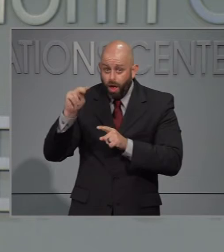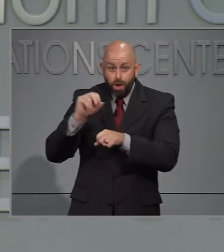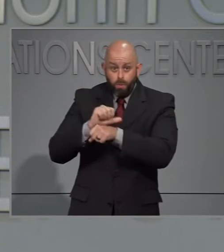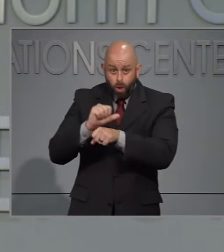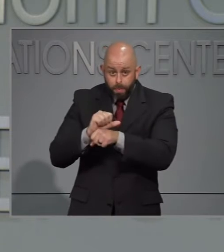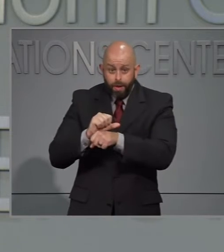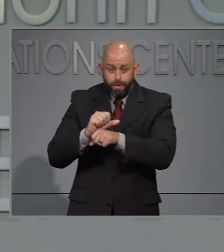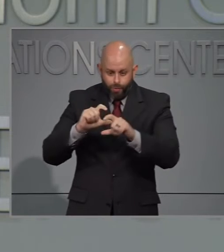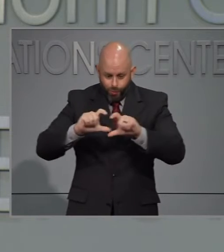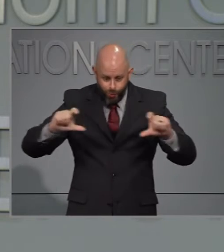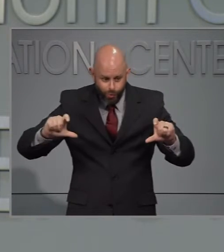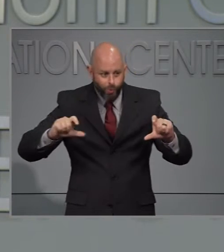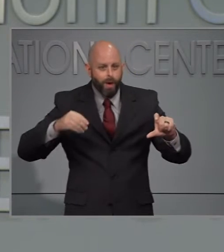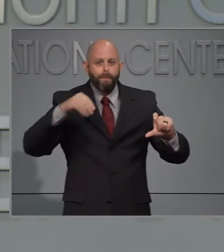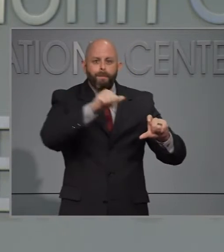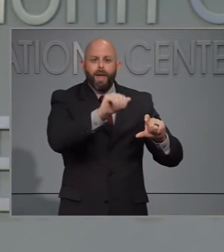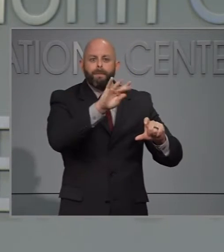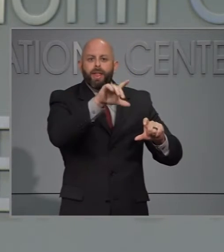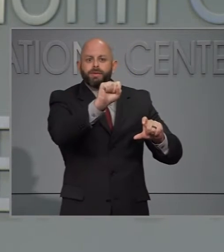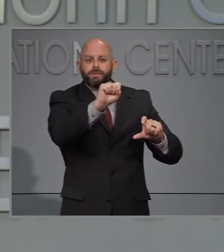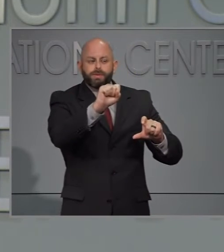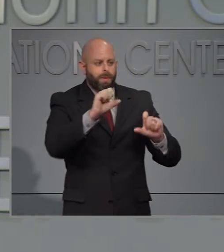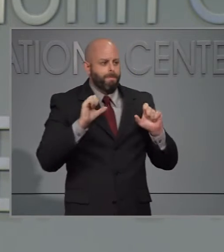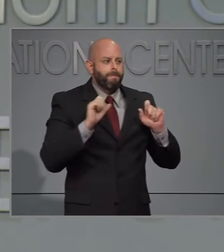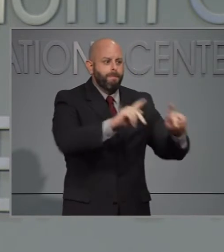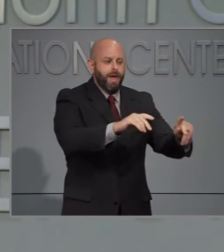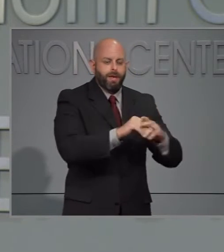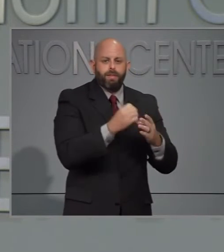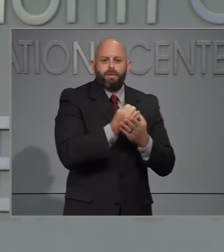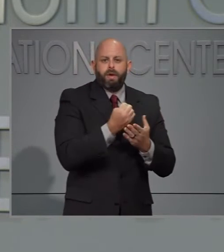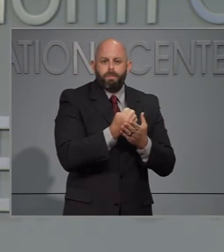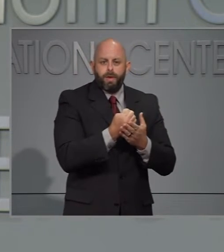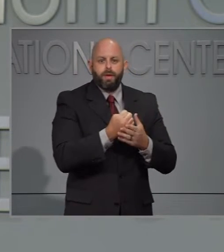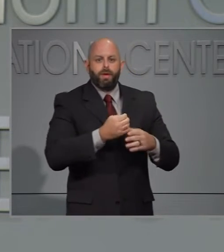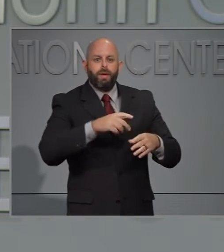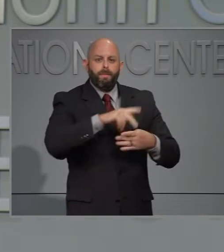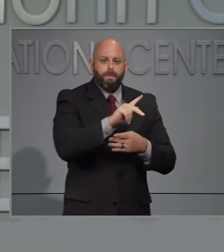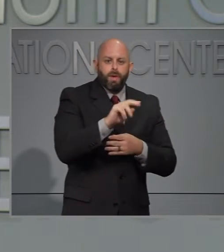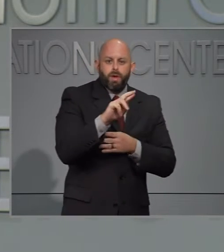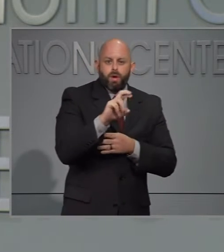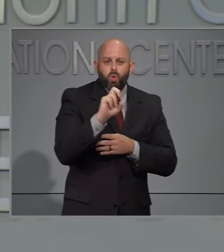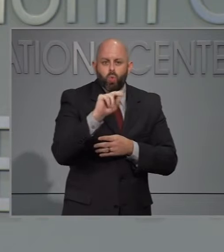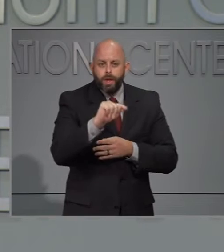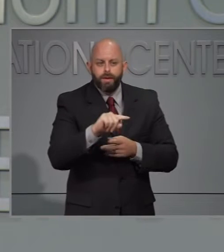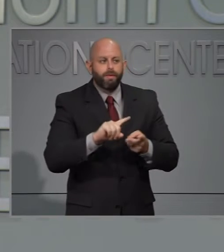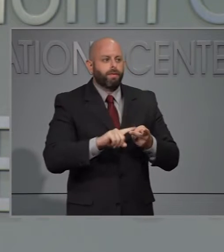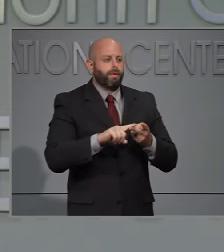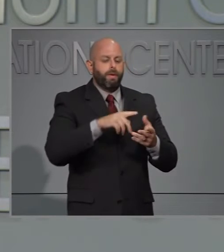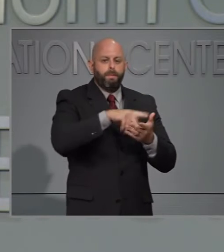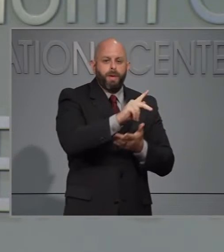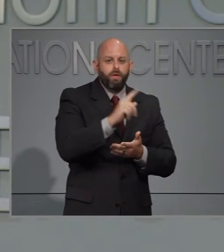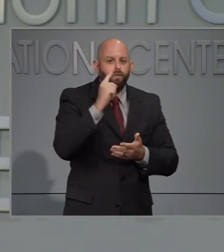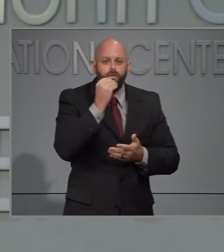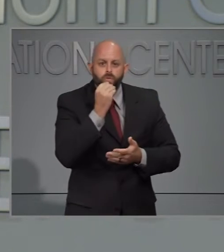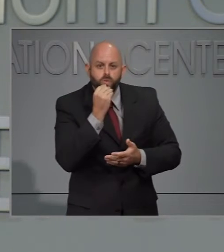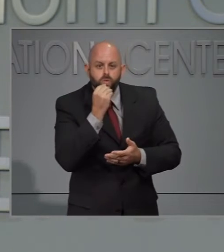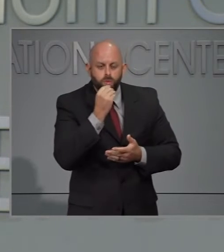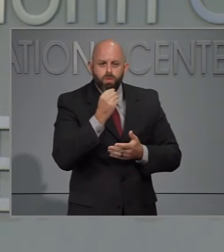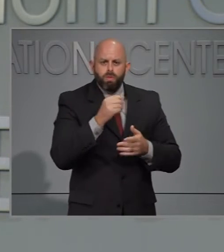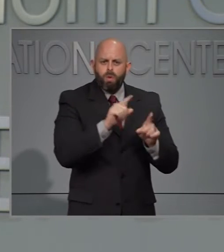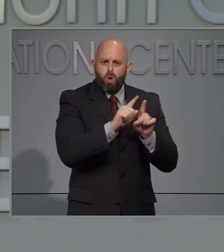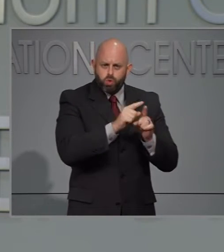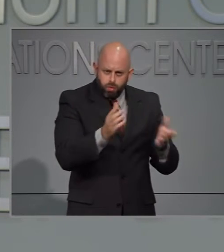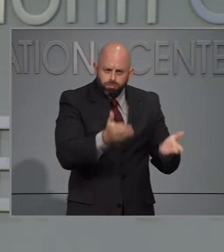las facturas de servicios públicos, renta, comida y también ayudará a nuestra economía. Siguiente, por